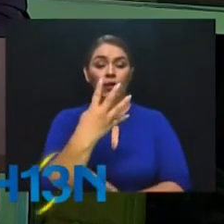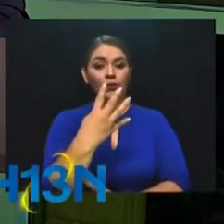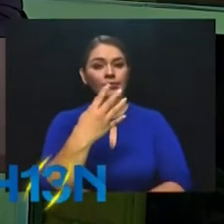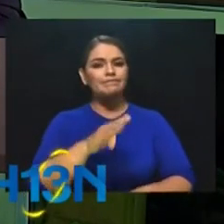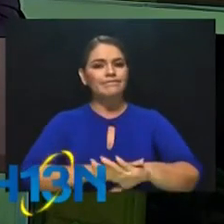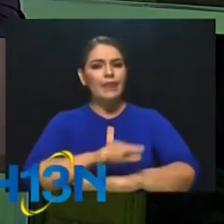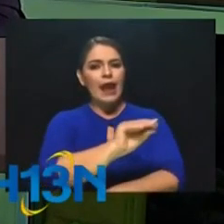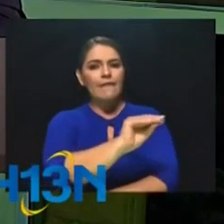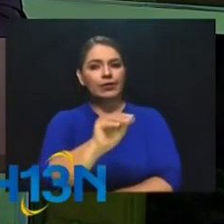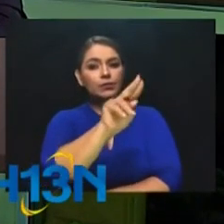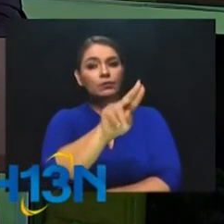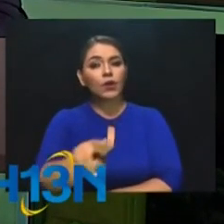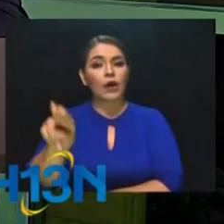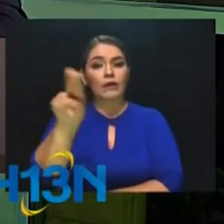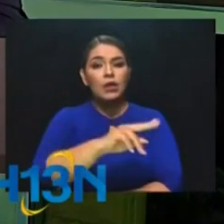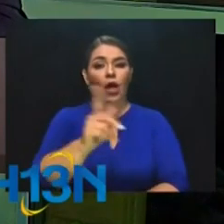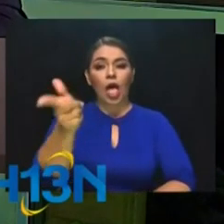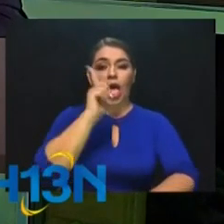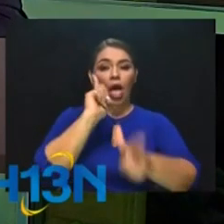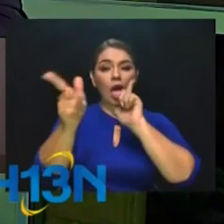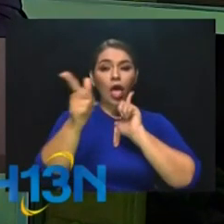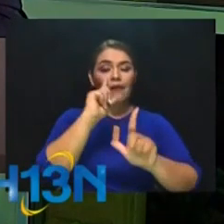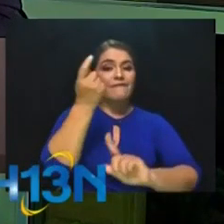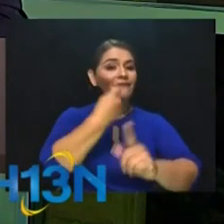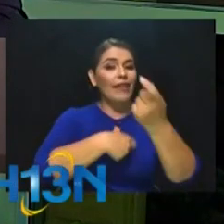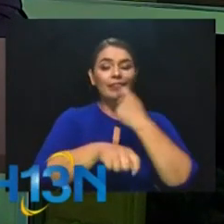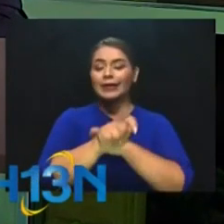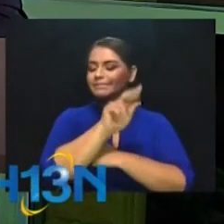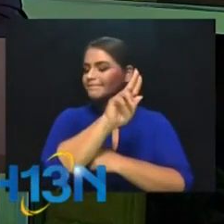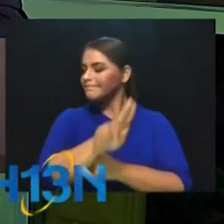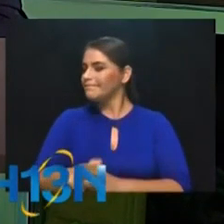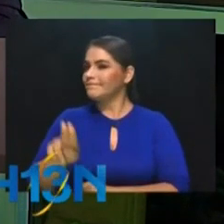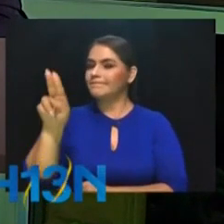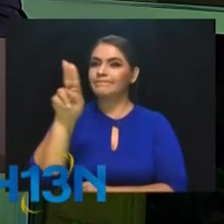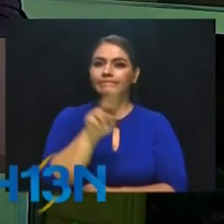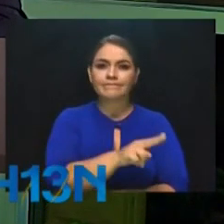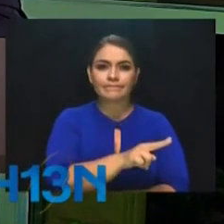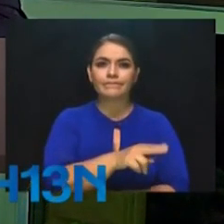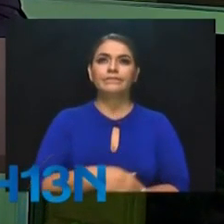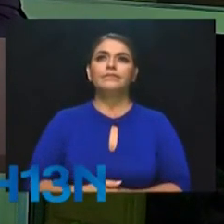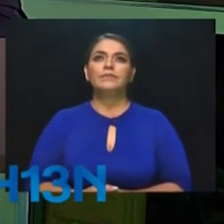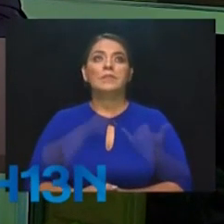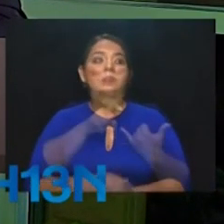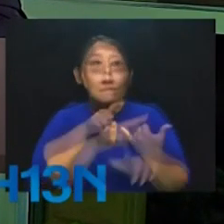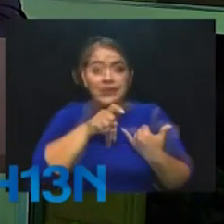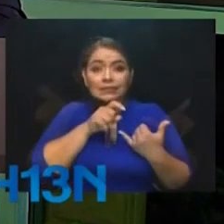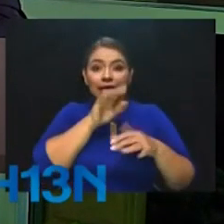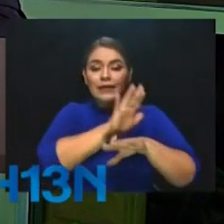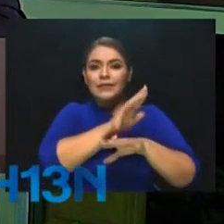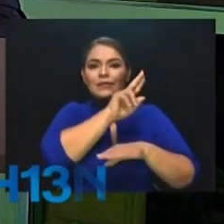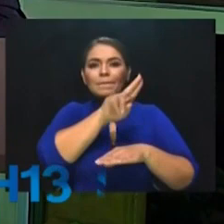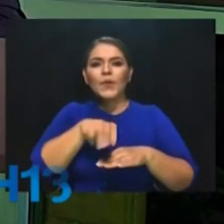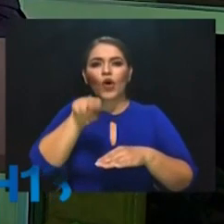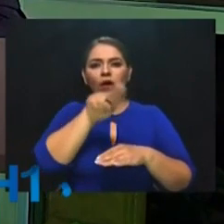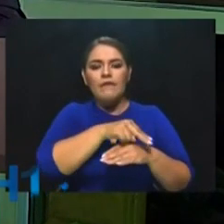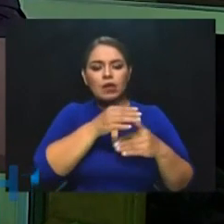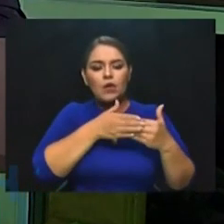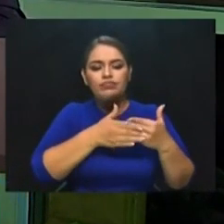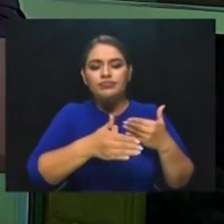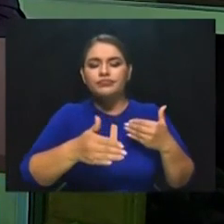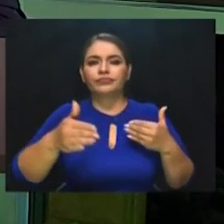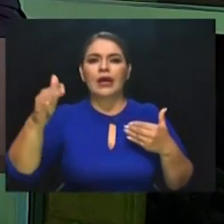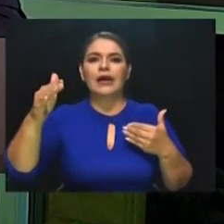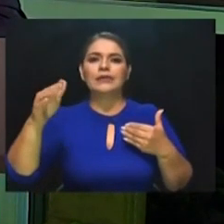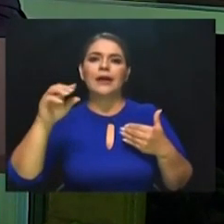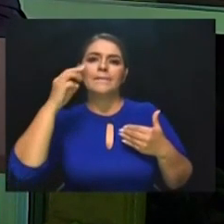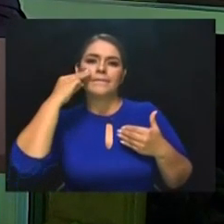bebidas embriagantes en espacios abiertos y establecimientos de comercio hasta las 6 p.m.